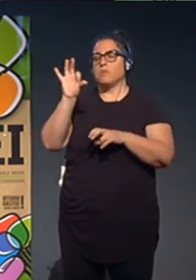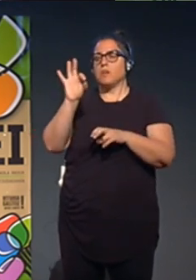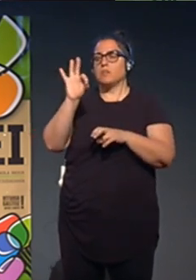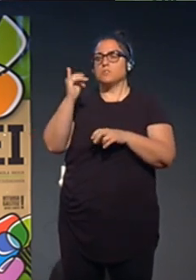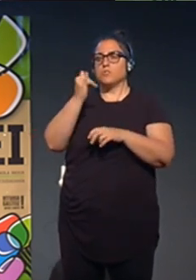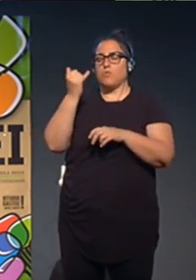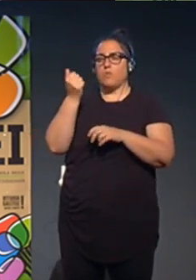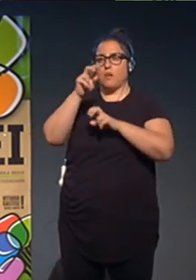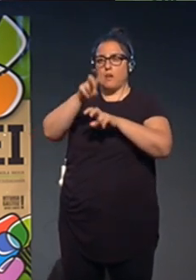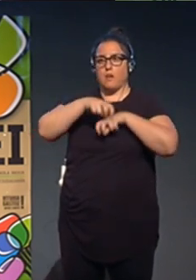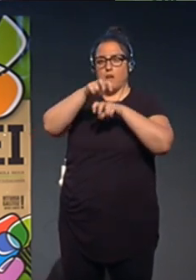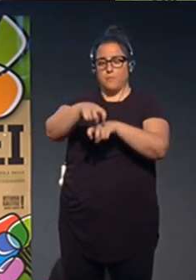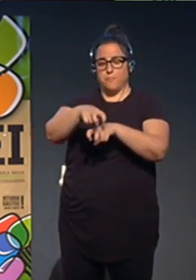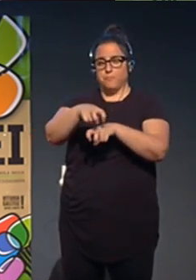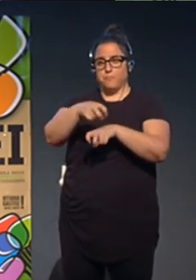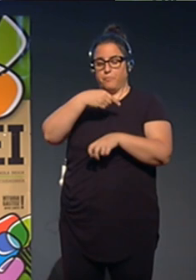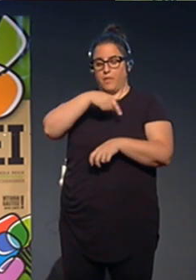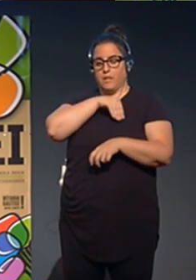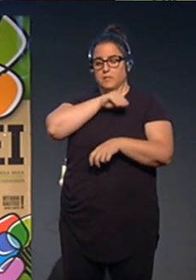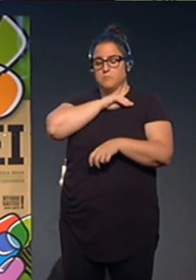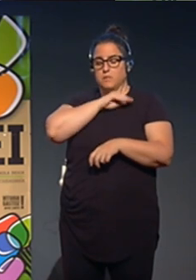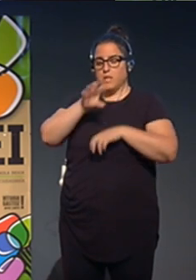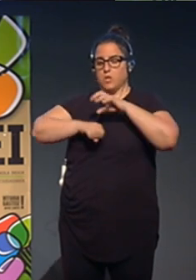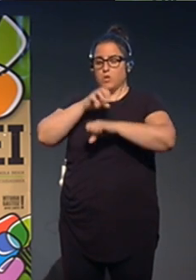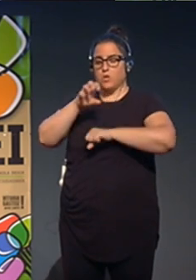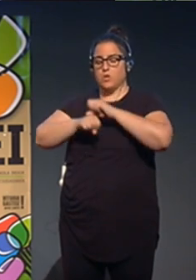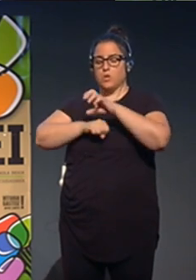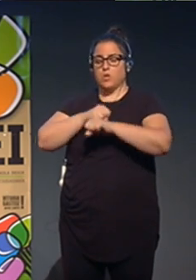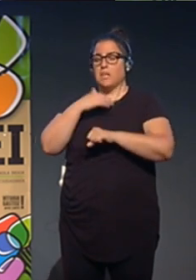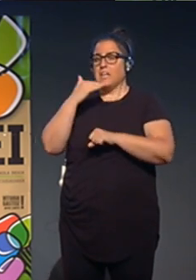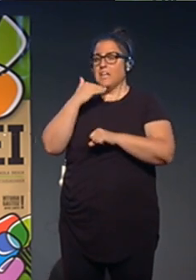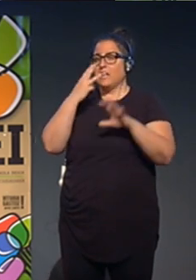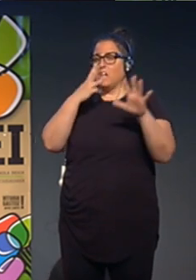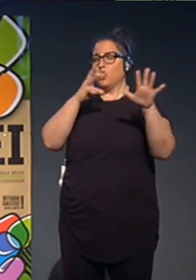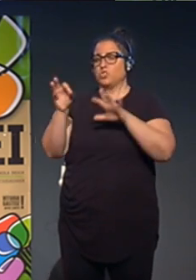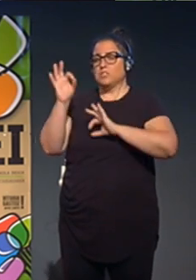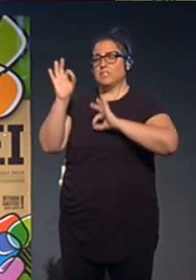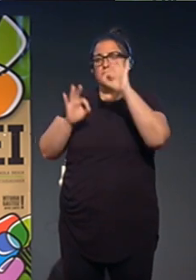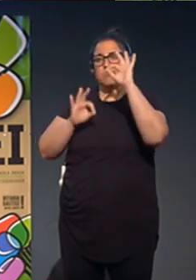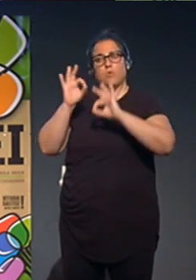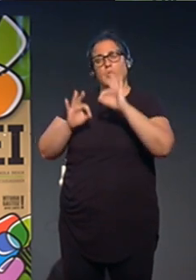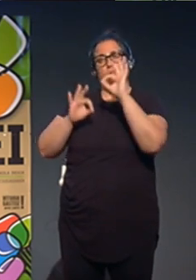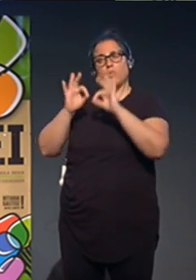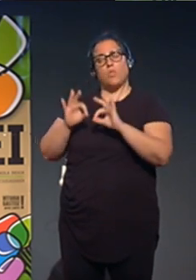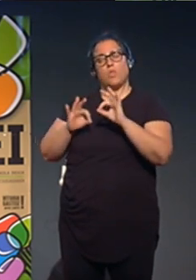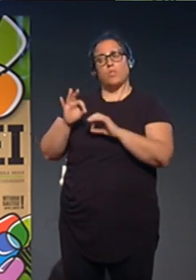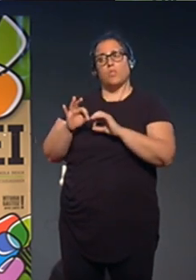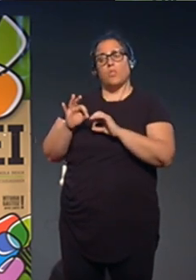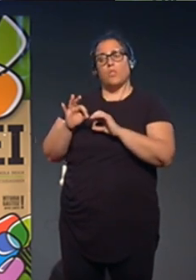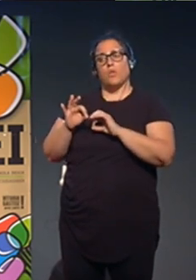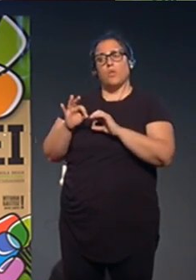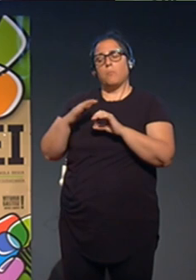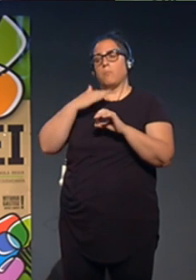soja que estamos compr en España en estos momentos estamos importando casi el 80% de las hojas que necesitamos